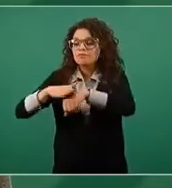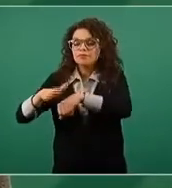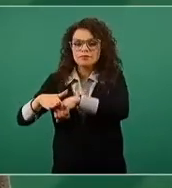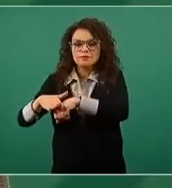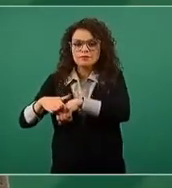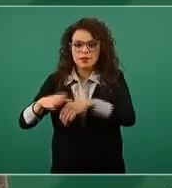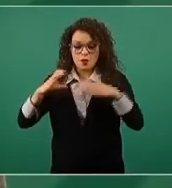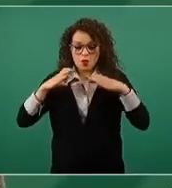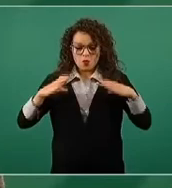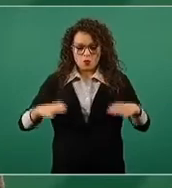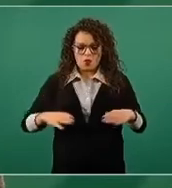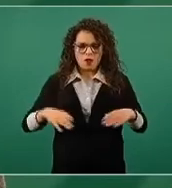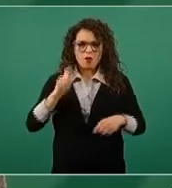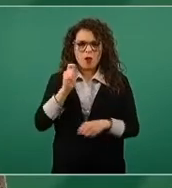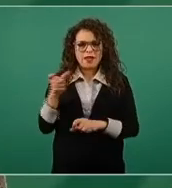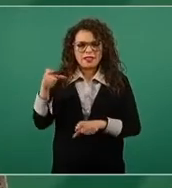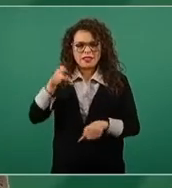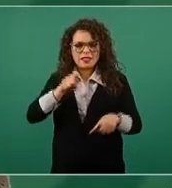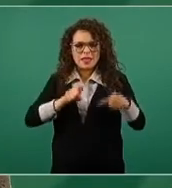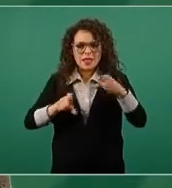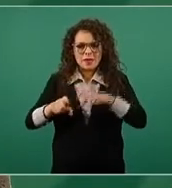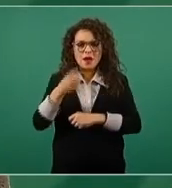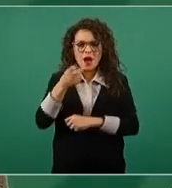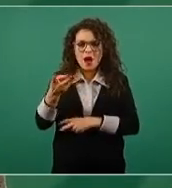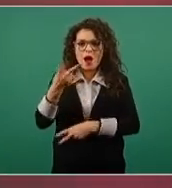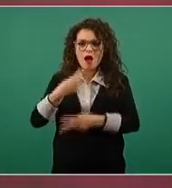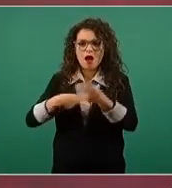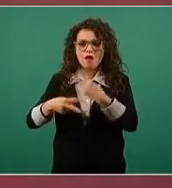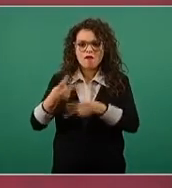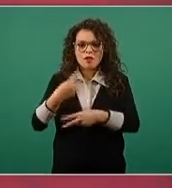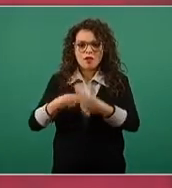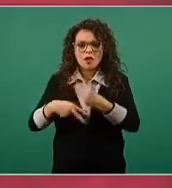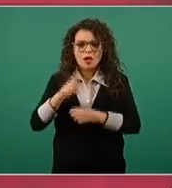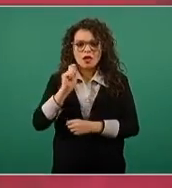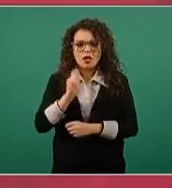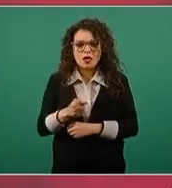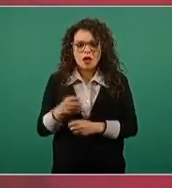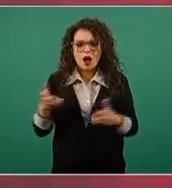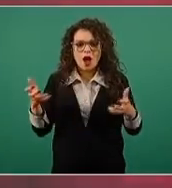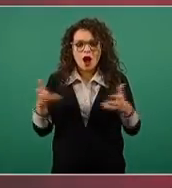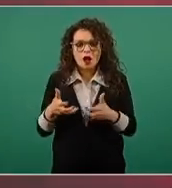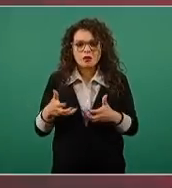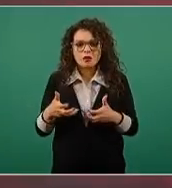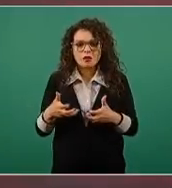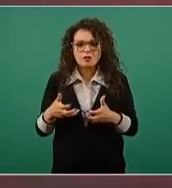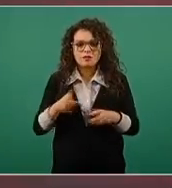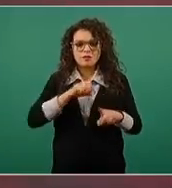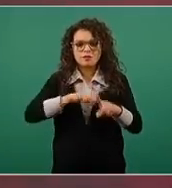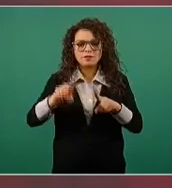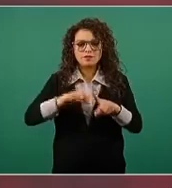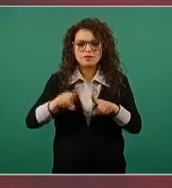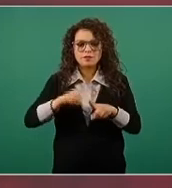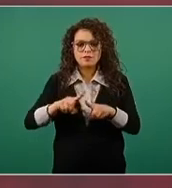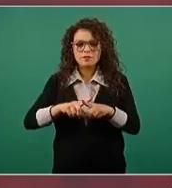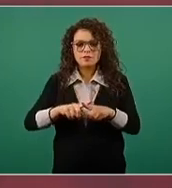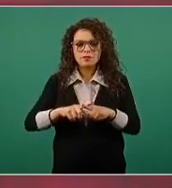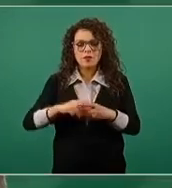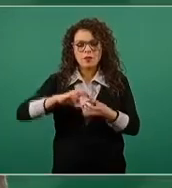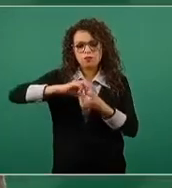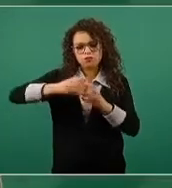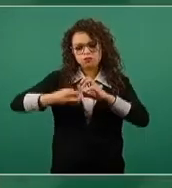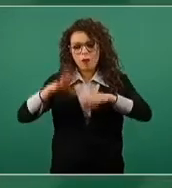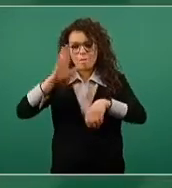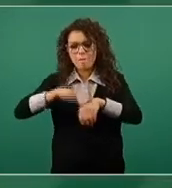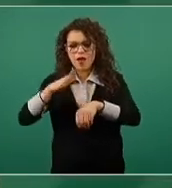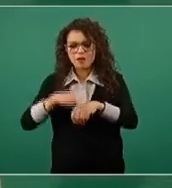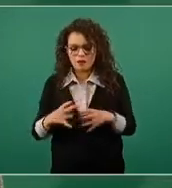cuerpo estimulen la fabricación, la producción de muchas células, las